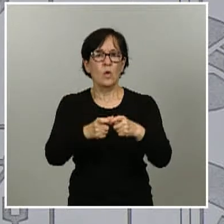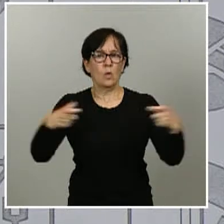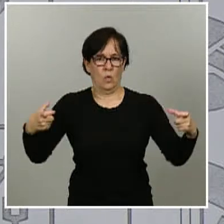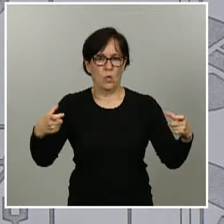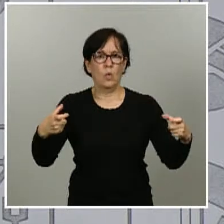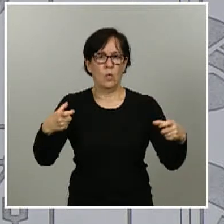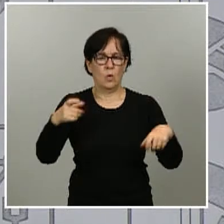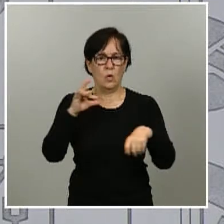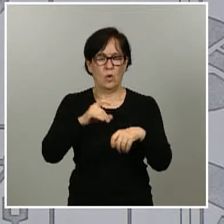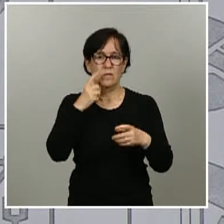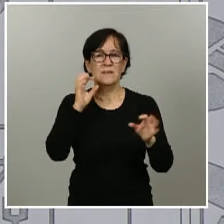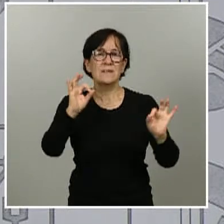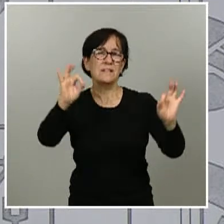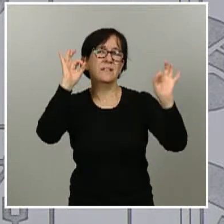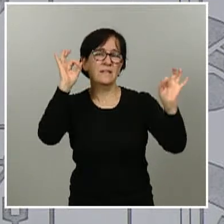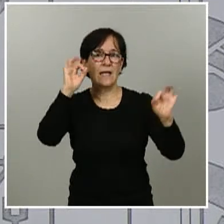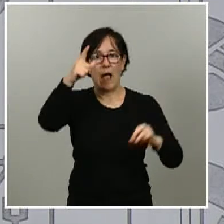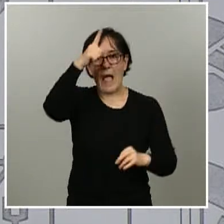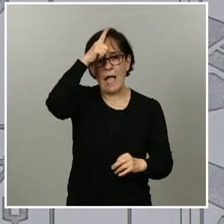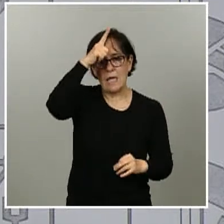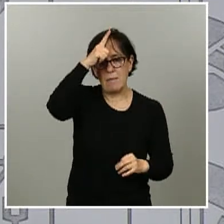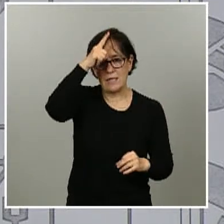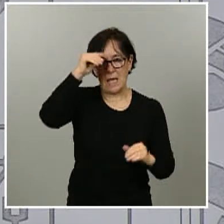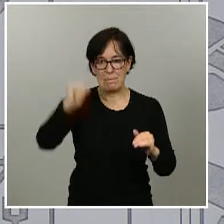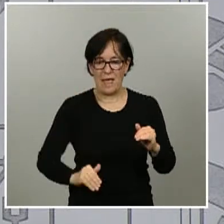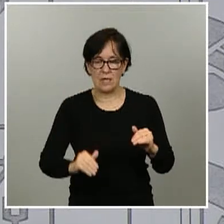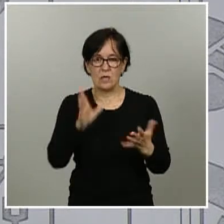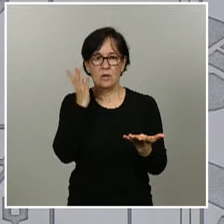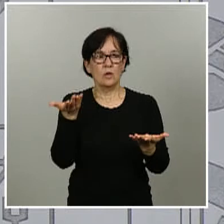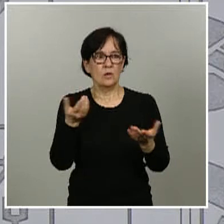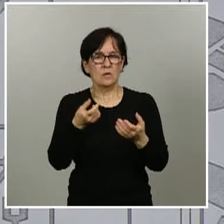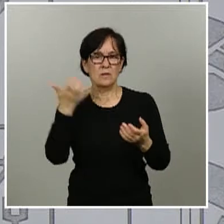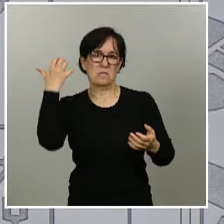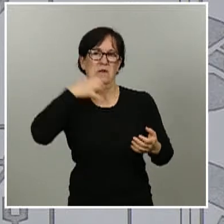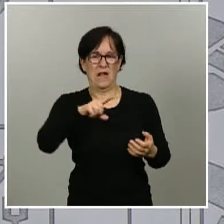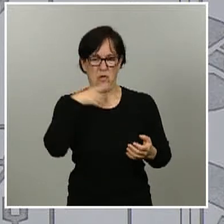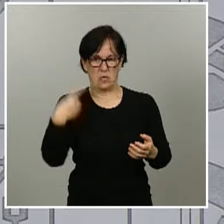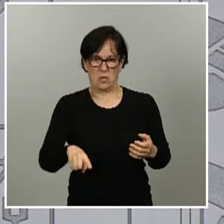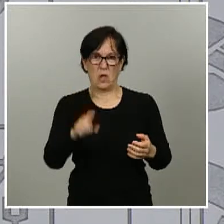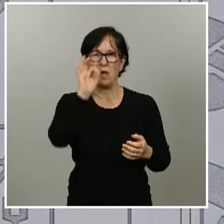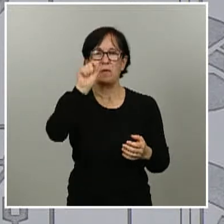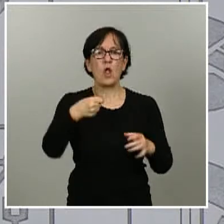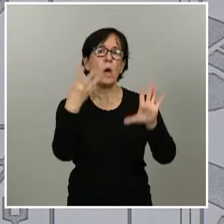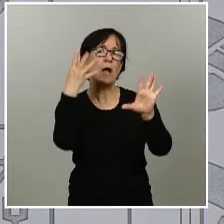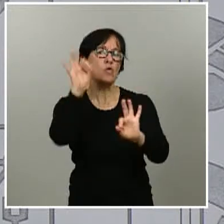Tenemos la excepción de Alemania y tenemos ese dato extremadamente raro de Rusia, con un 0,9% de letalidad. En el resto